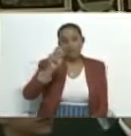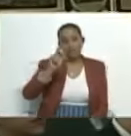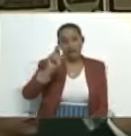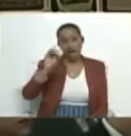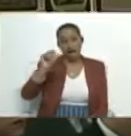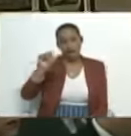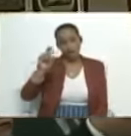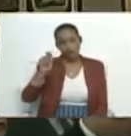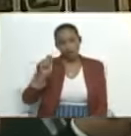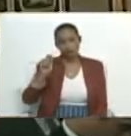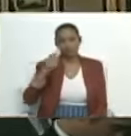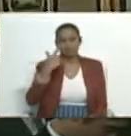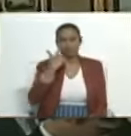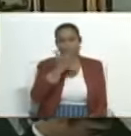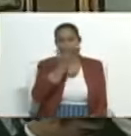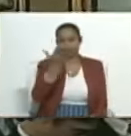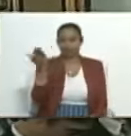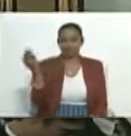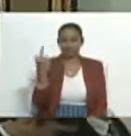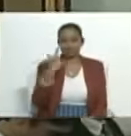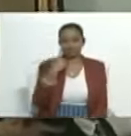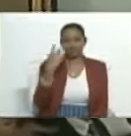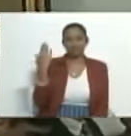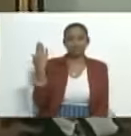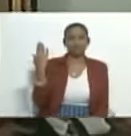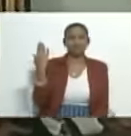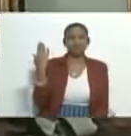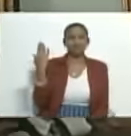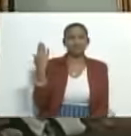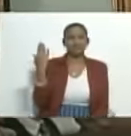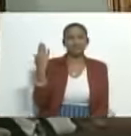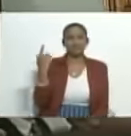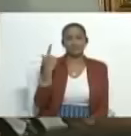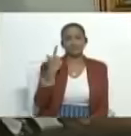al lado, la misma capilla. Esto